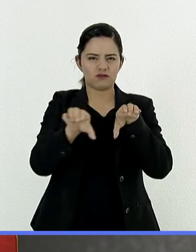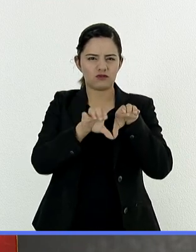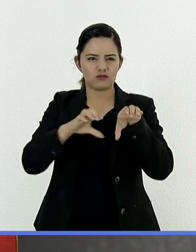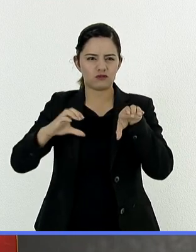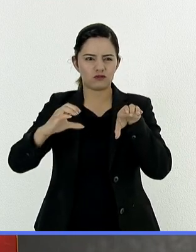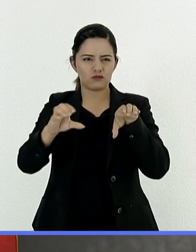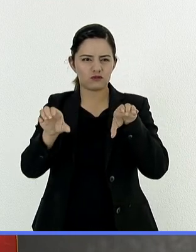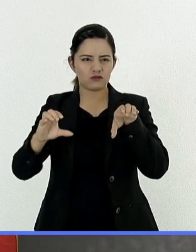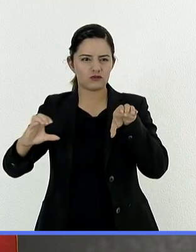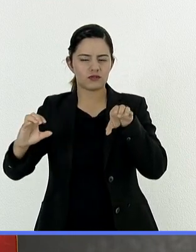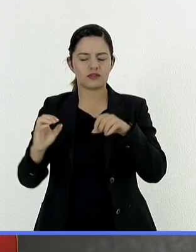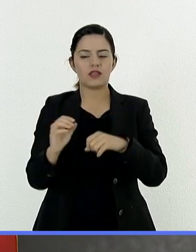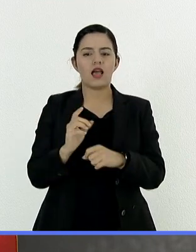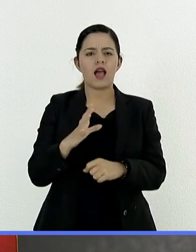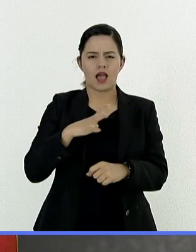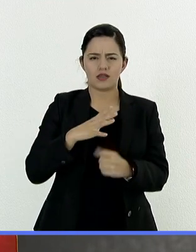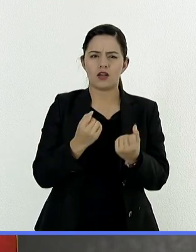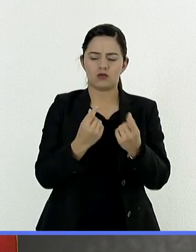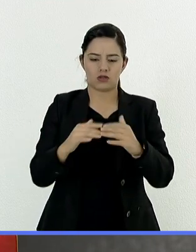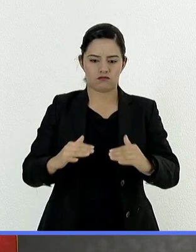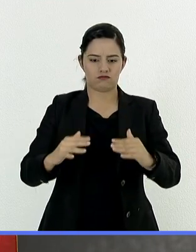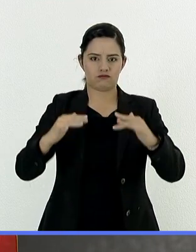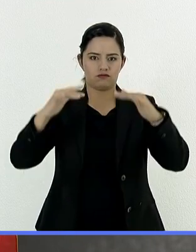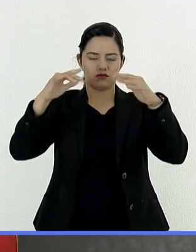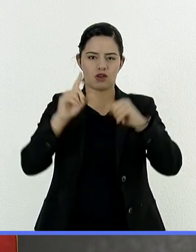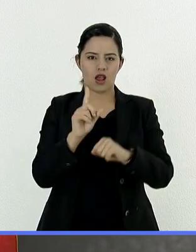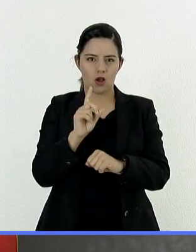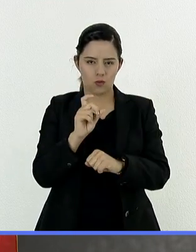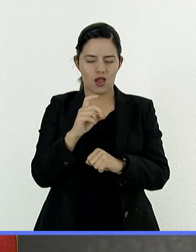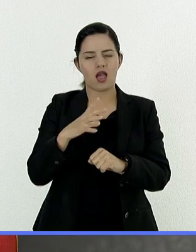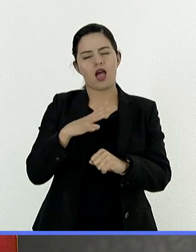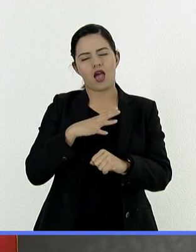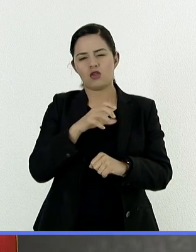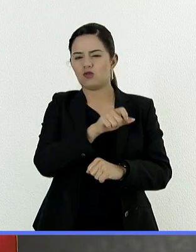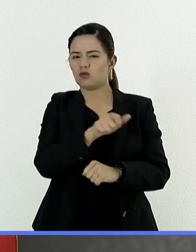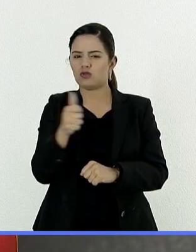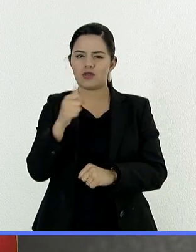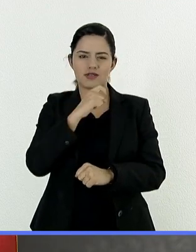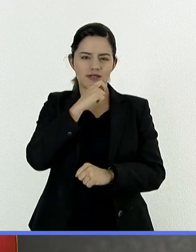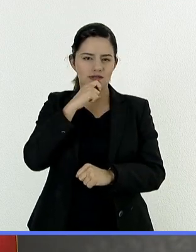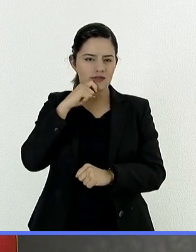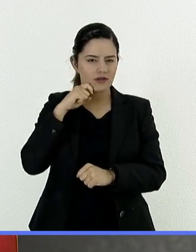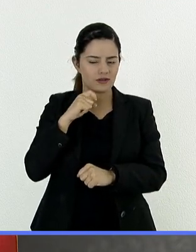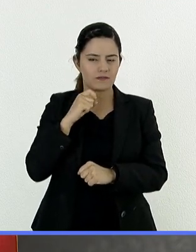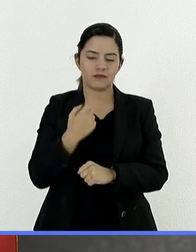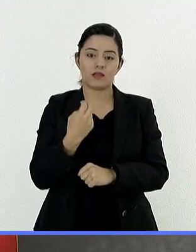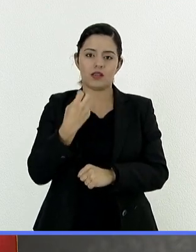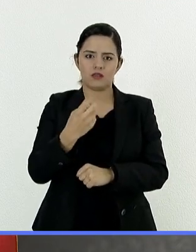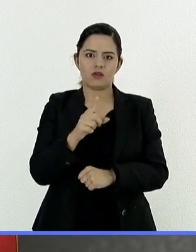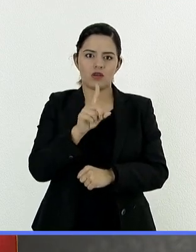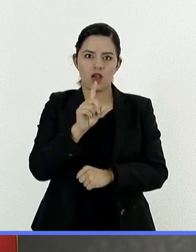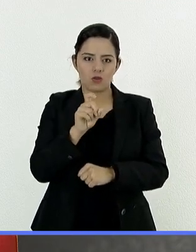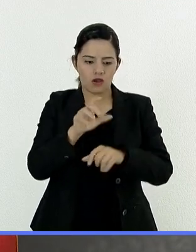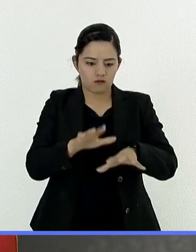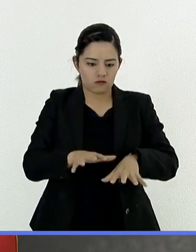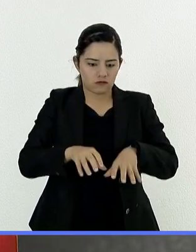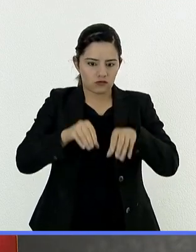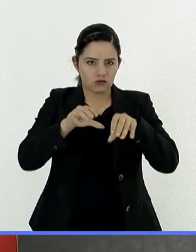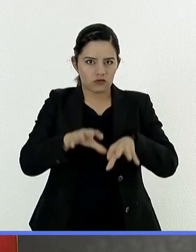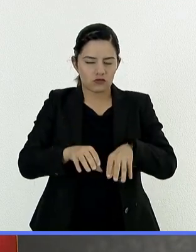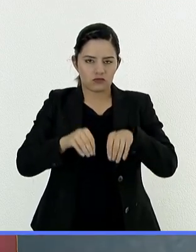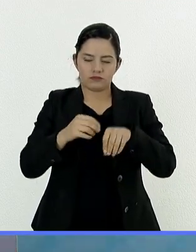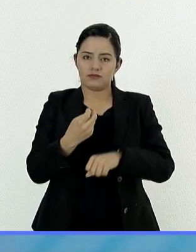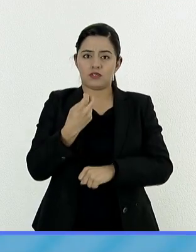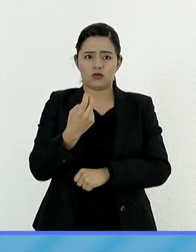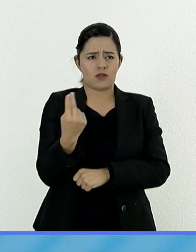contienen no solamente el vital que es el agua para toda la Península el acuífero subterráneo más grande